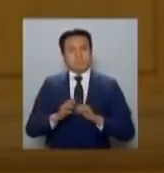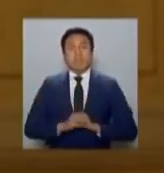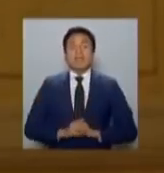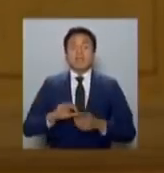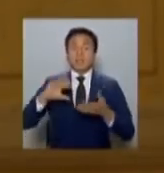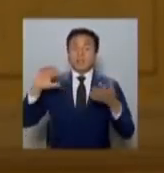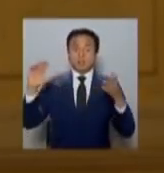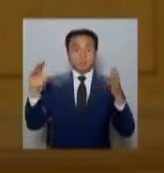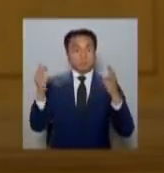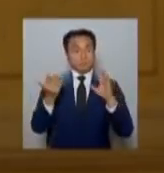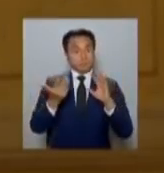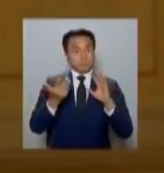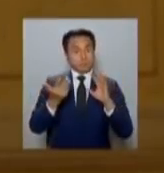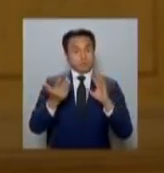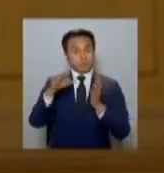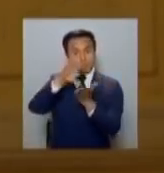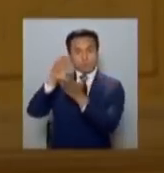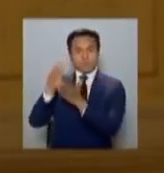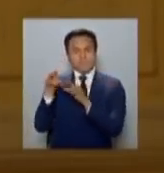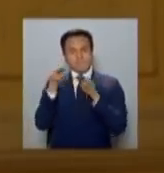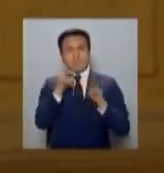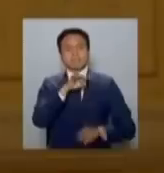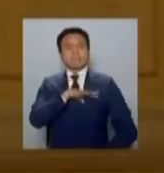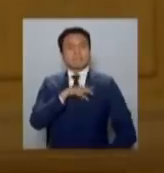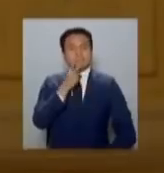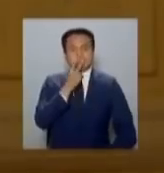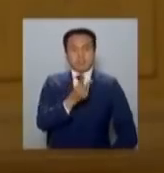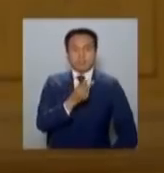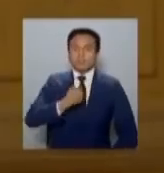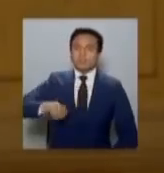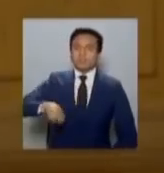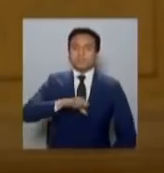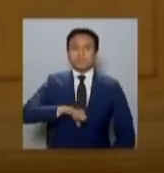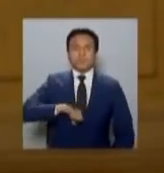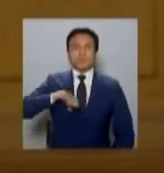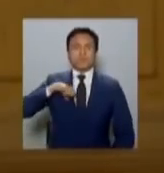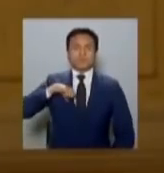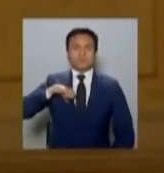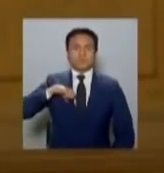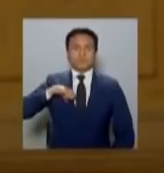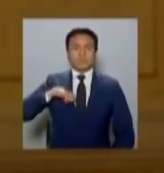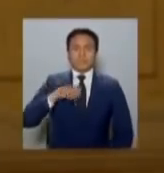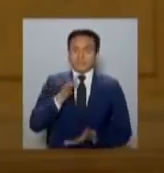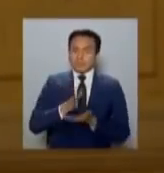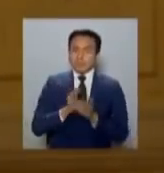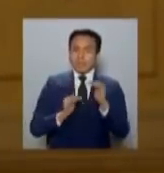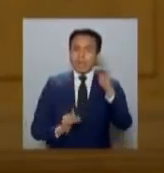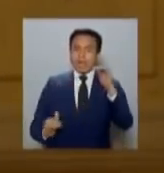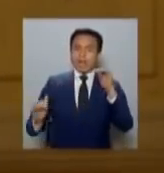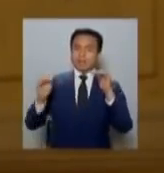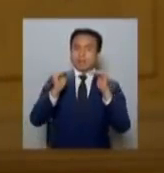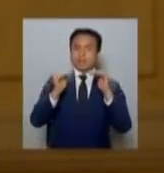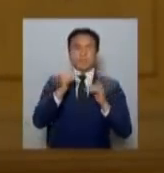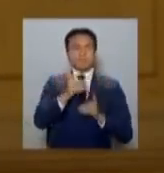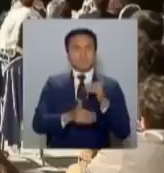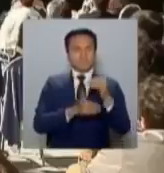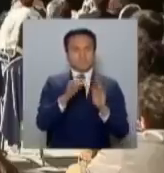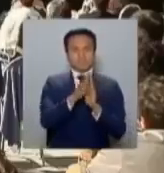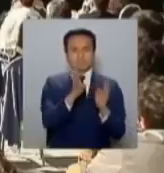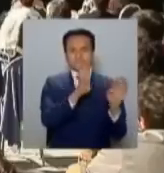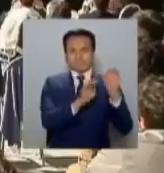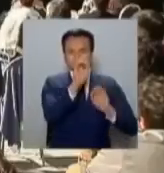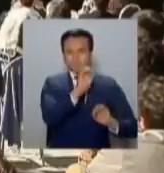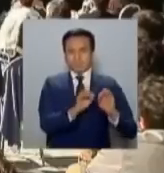persona sumamente bien preparada. Bueno, ya mencionaba acerca de lo que ella piensa respecto de Mario Marcel, le pregunta también qué fue lo